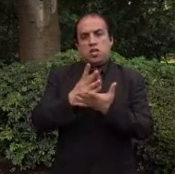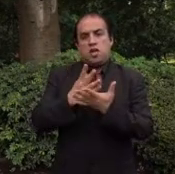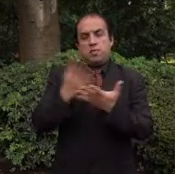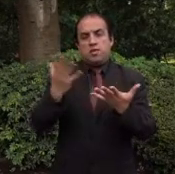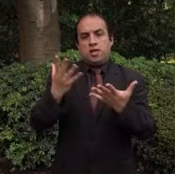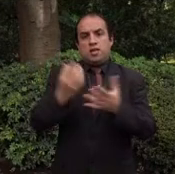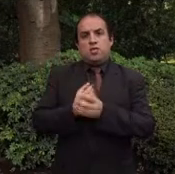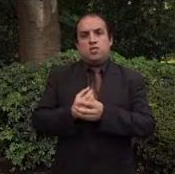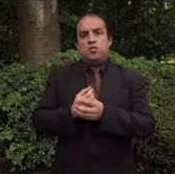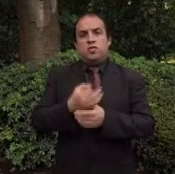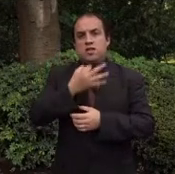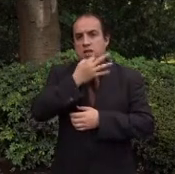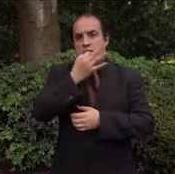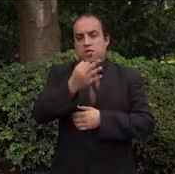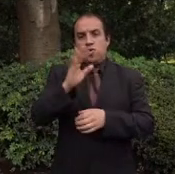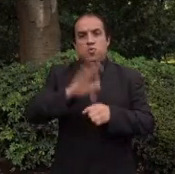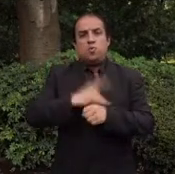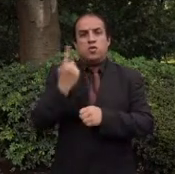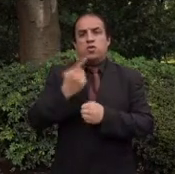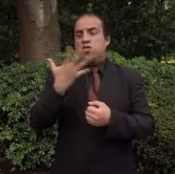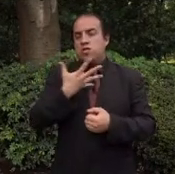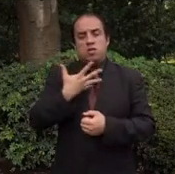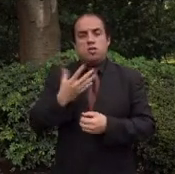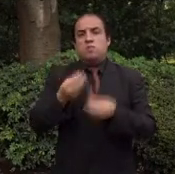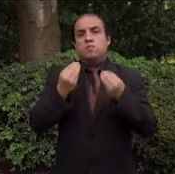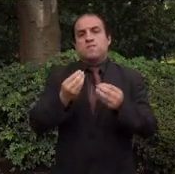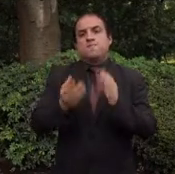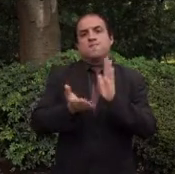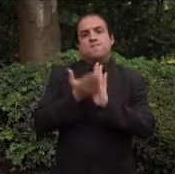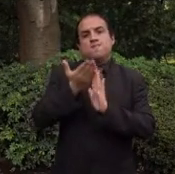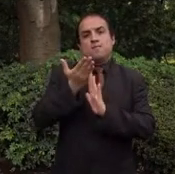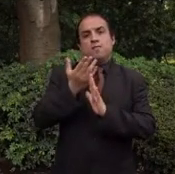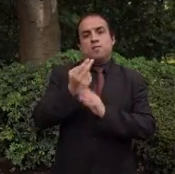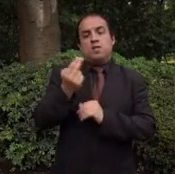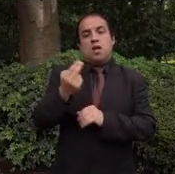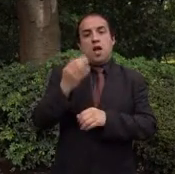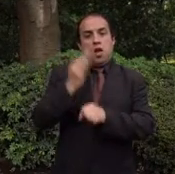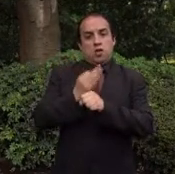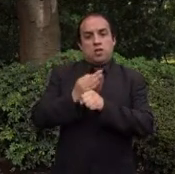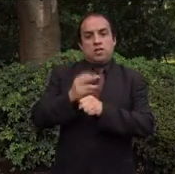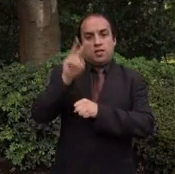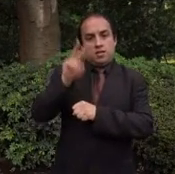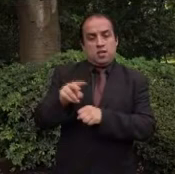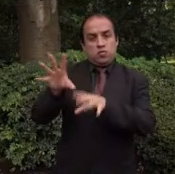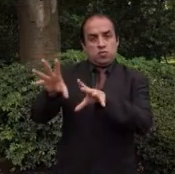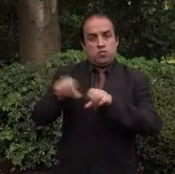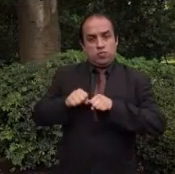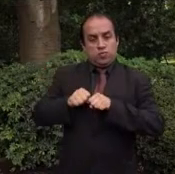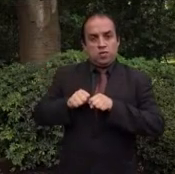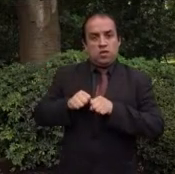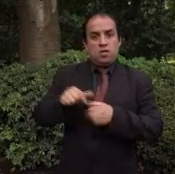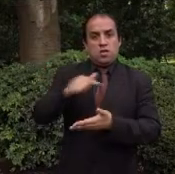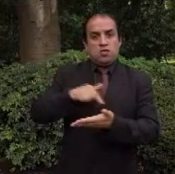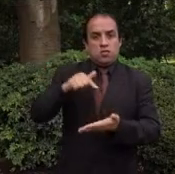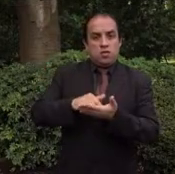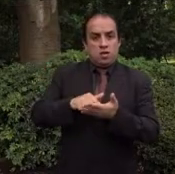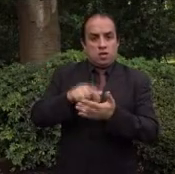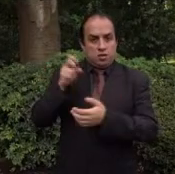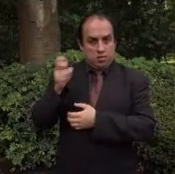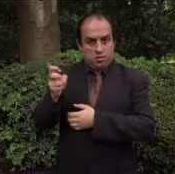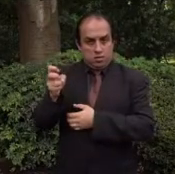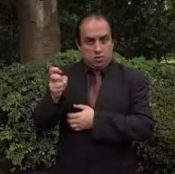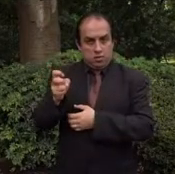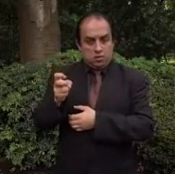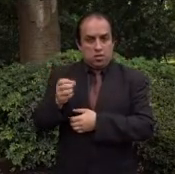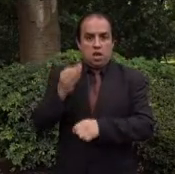porque no tienen grandes obras. En realidad nada más es una recuperación, un rescate de estos espacios que están pues